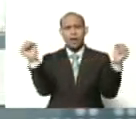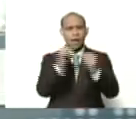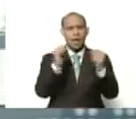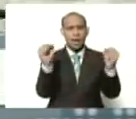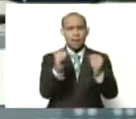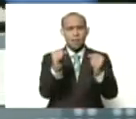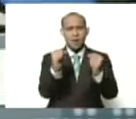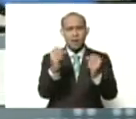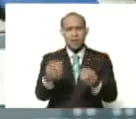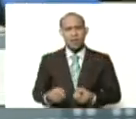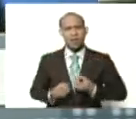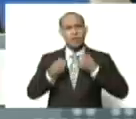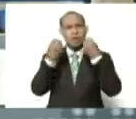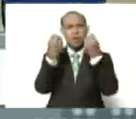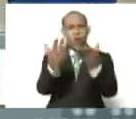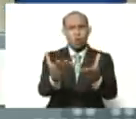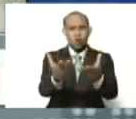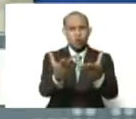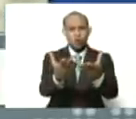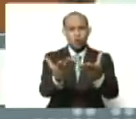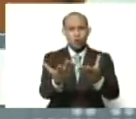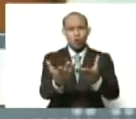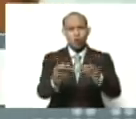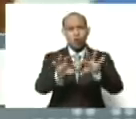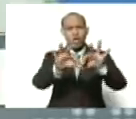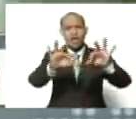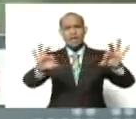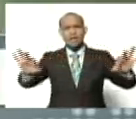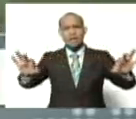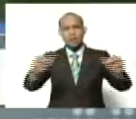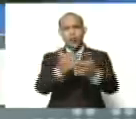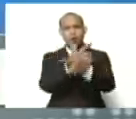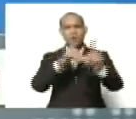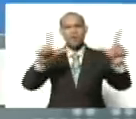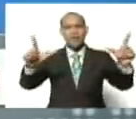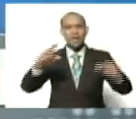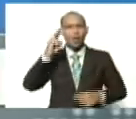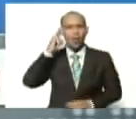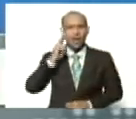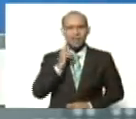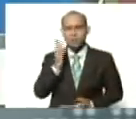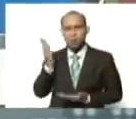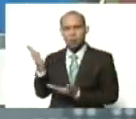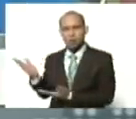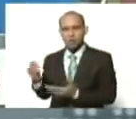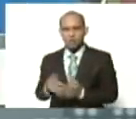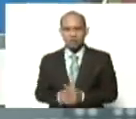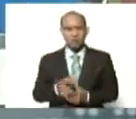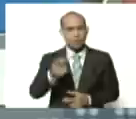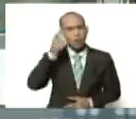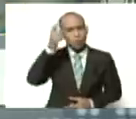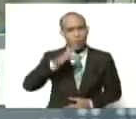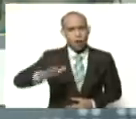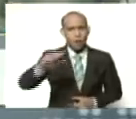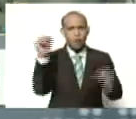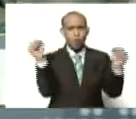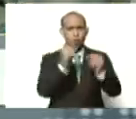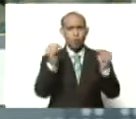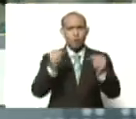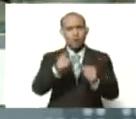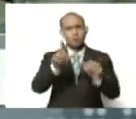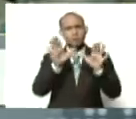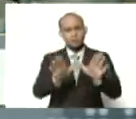le dio el título de libertador a Simón Bolívar. Fue el pueblo de Mérida, y así